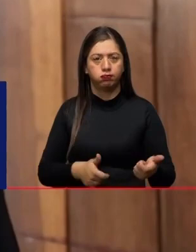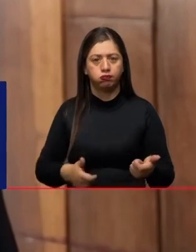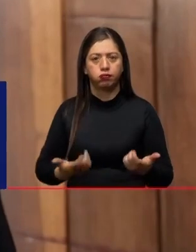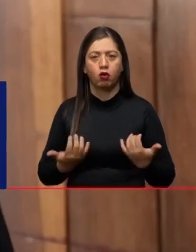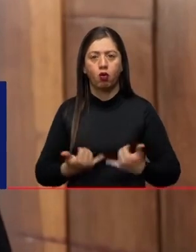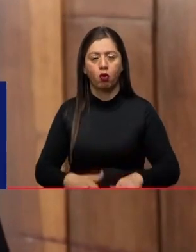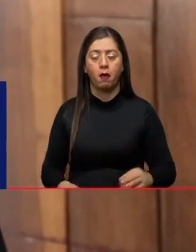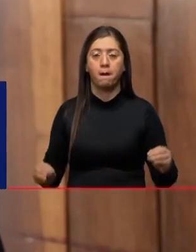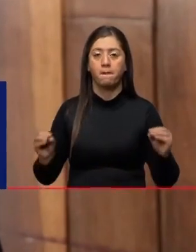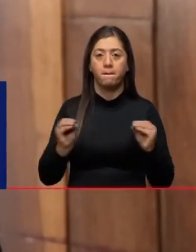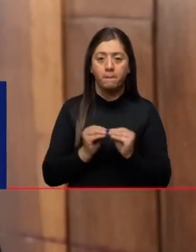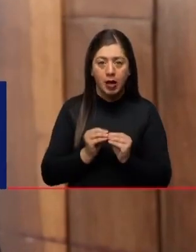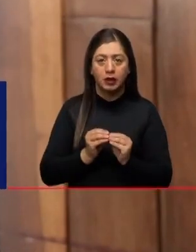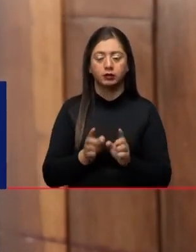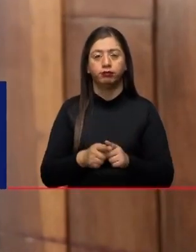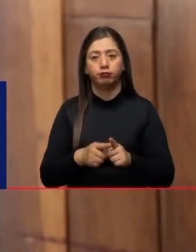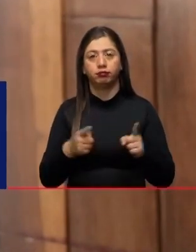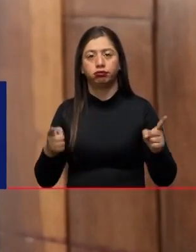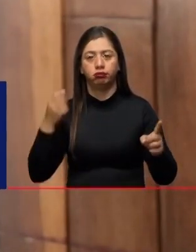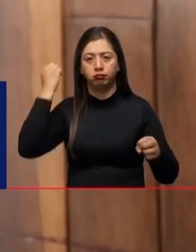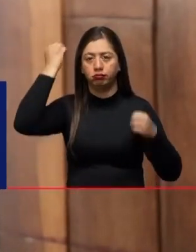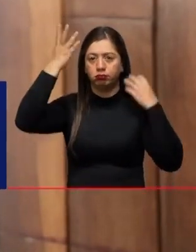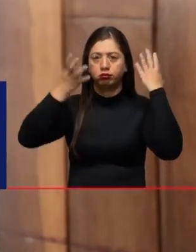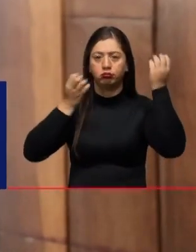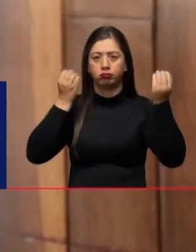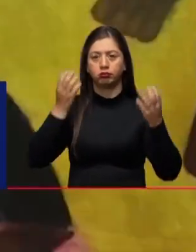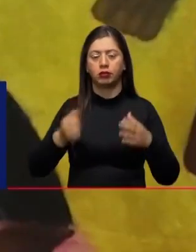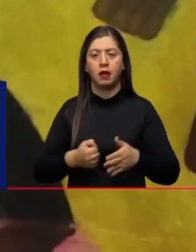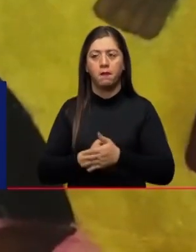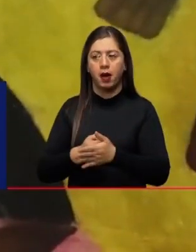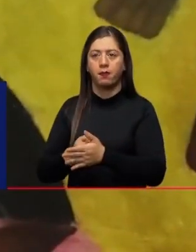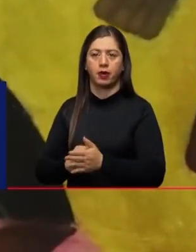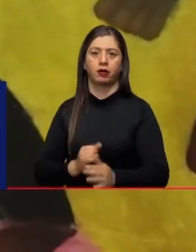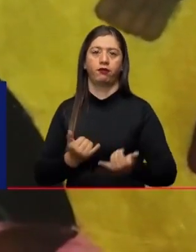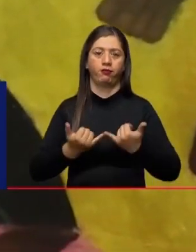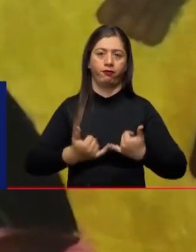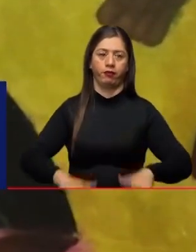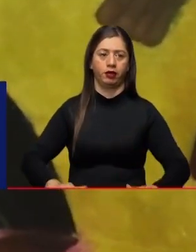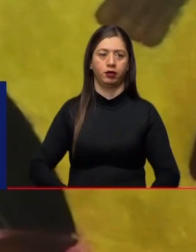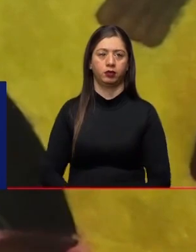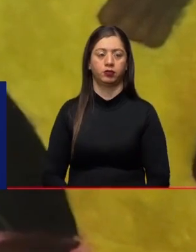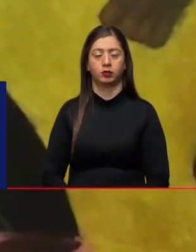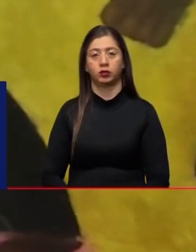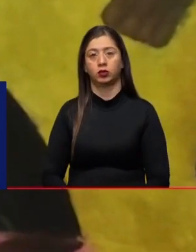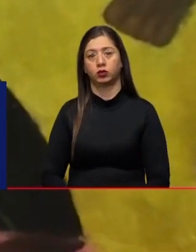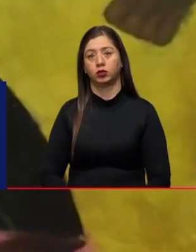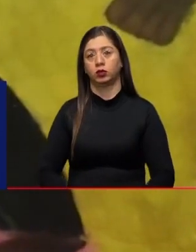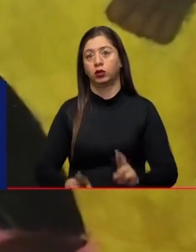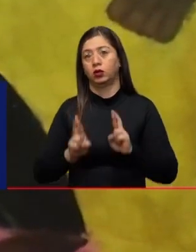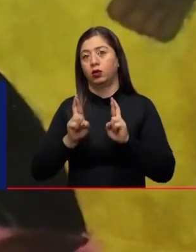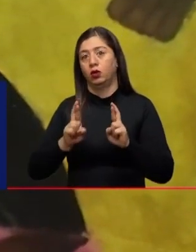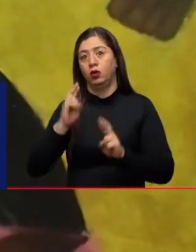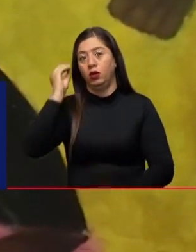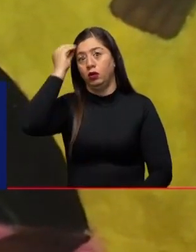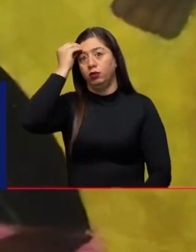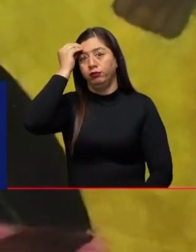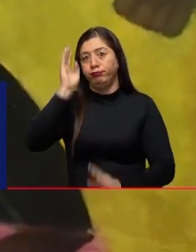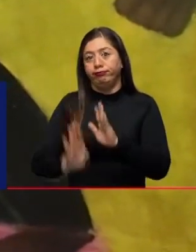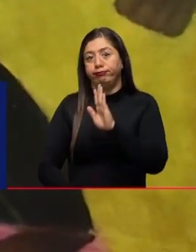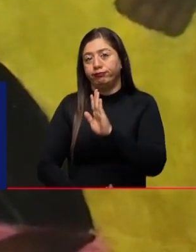otro lado ampliarlo creativamente hacia fin de hostilidades. La esperanza es